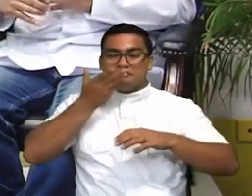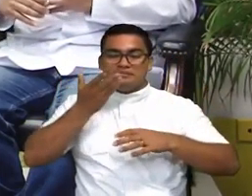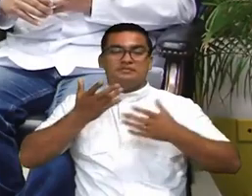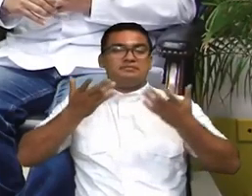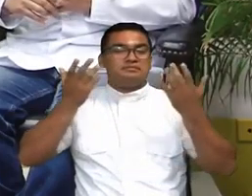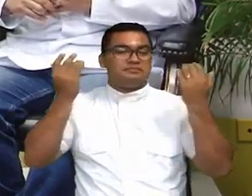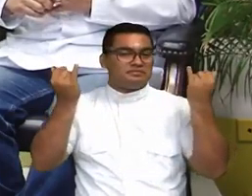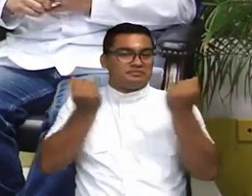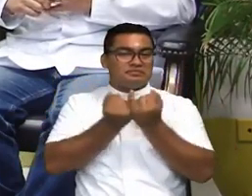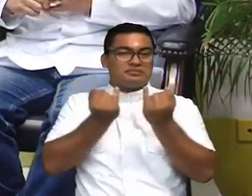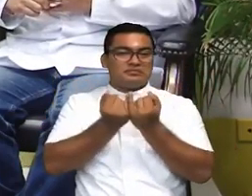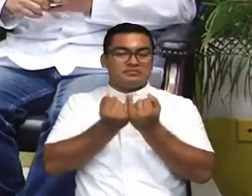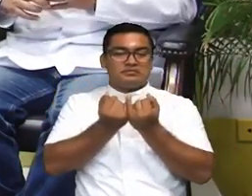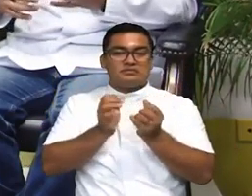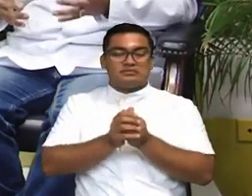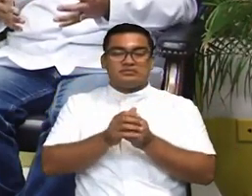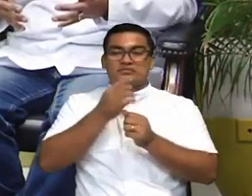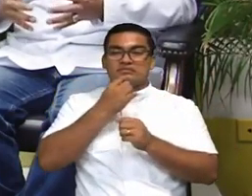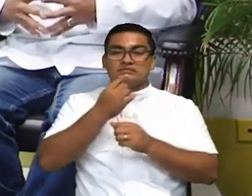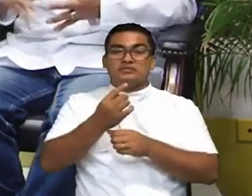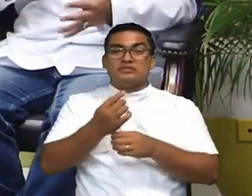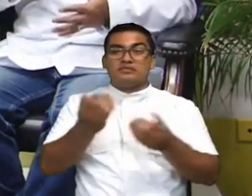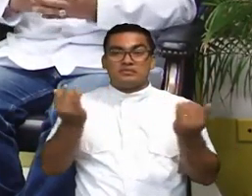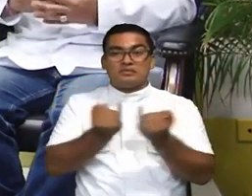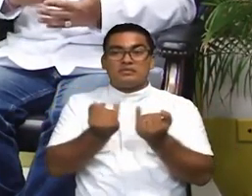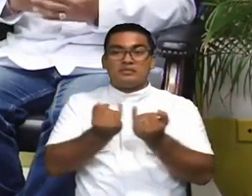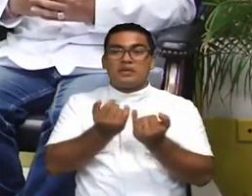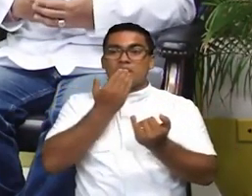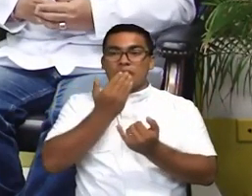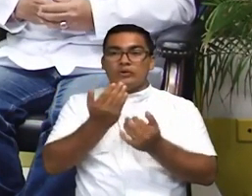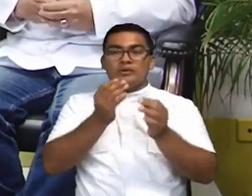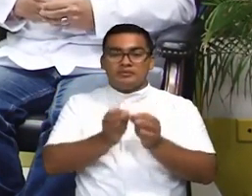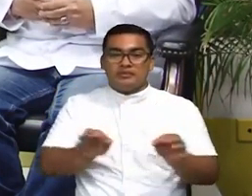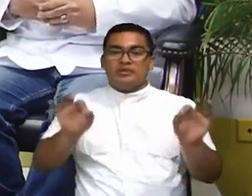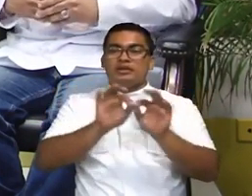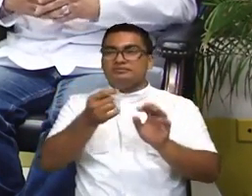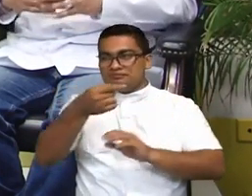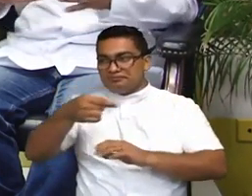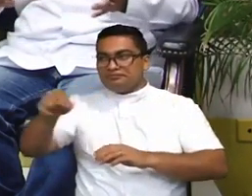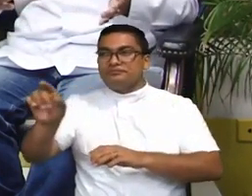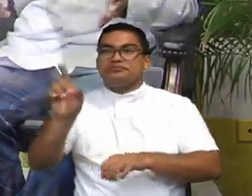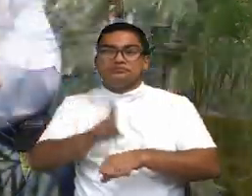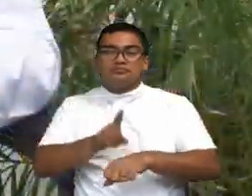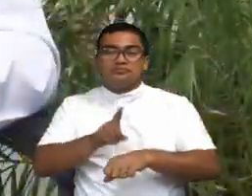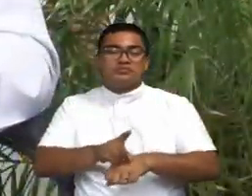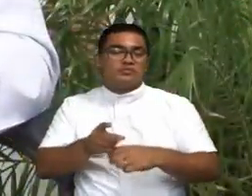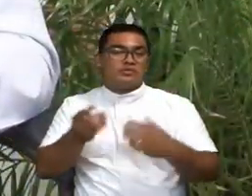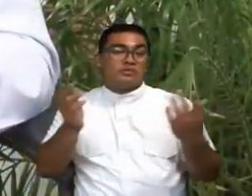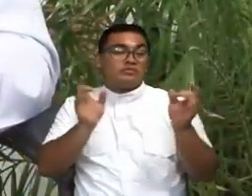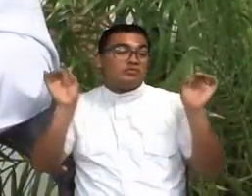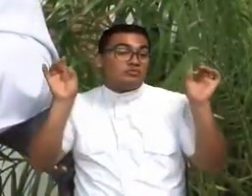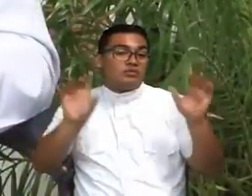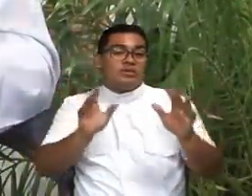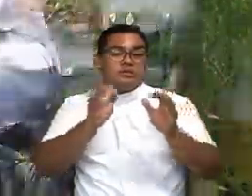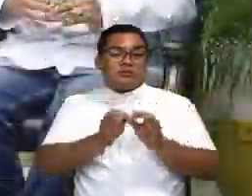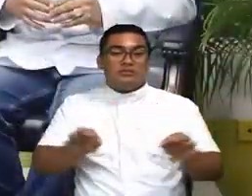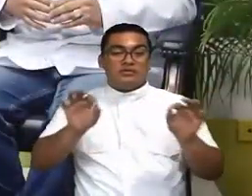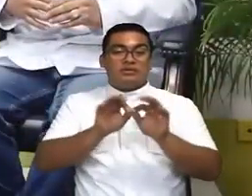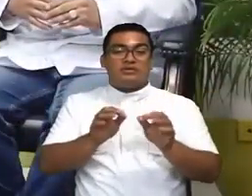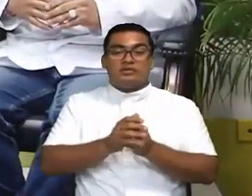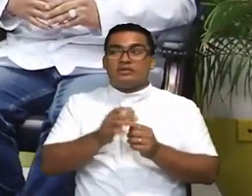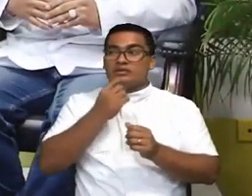¿Ya? Sí, son buenos, pero siempre hay que acudir al médico por cualquier cosa. Uh-huh. Doctor, en